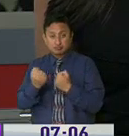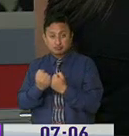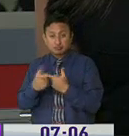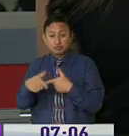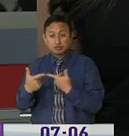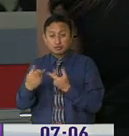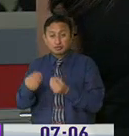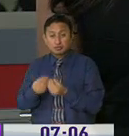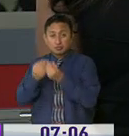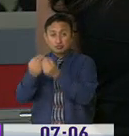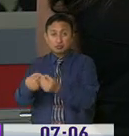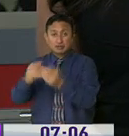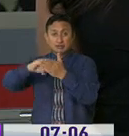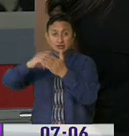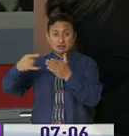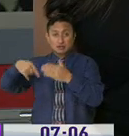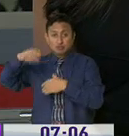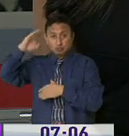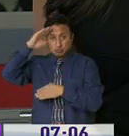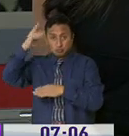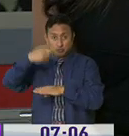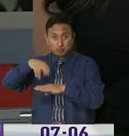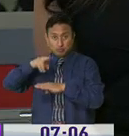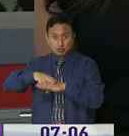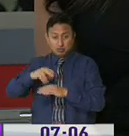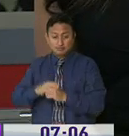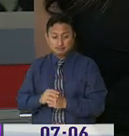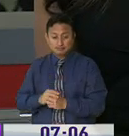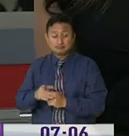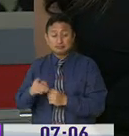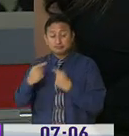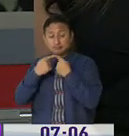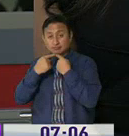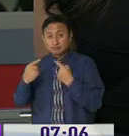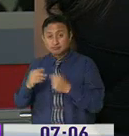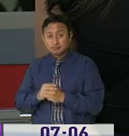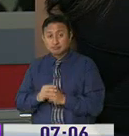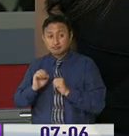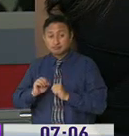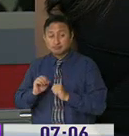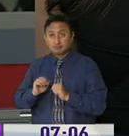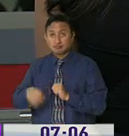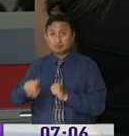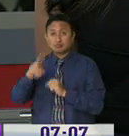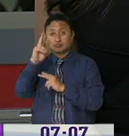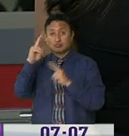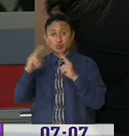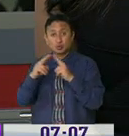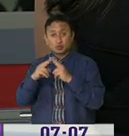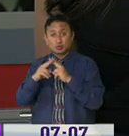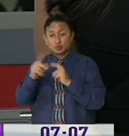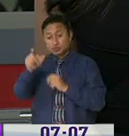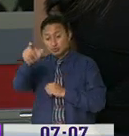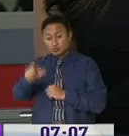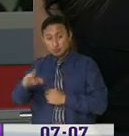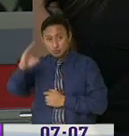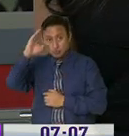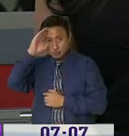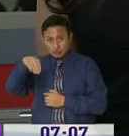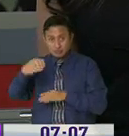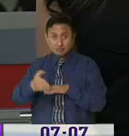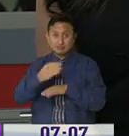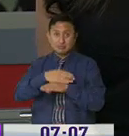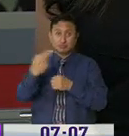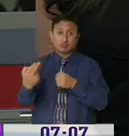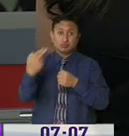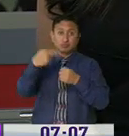equipamiento a la Policía Nacional. El anuncio lo hizo durante un reconocimiento a miembros de la institución que participaron en 2